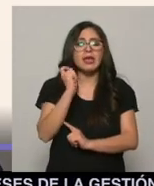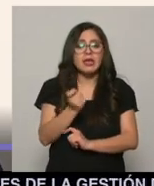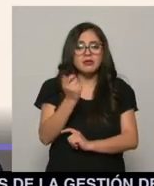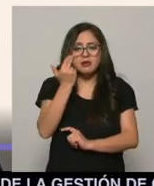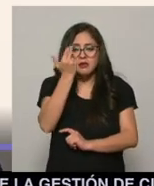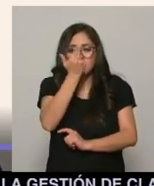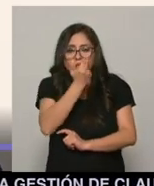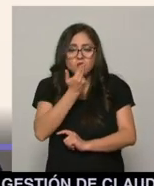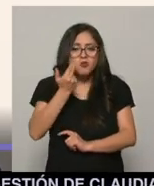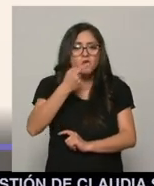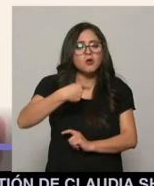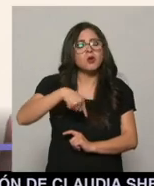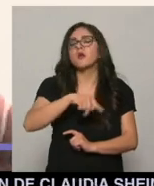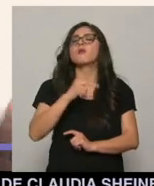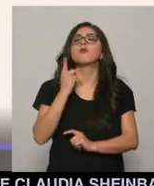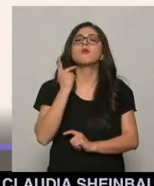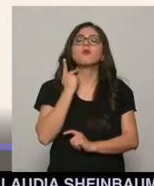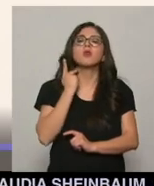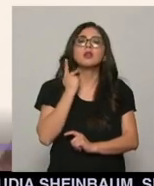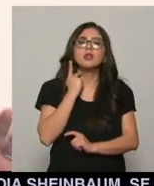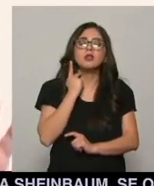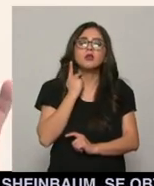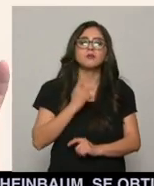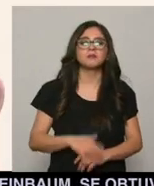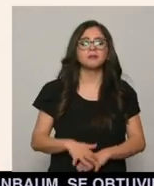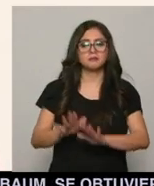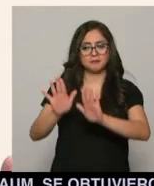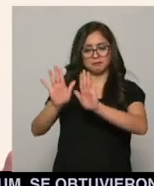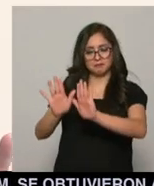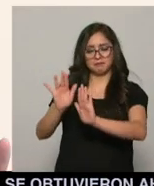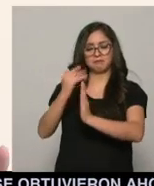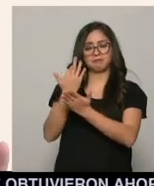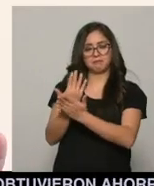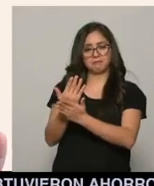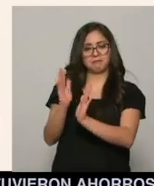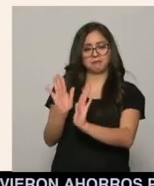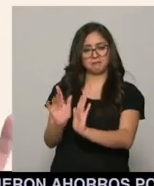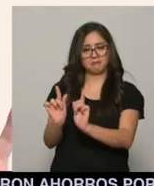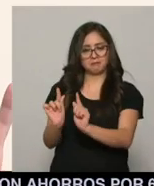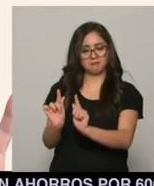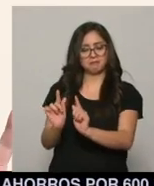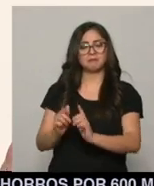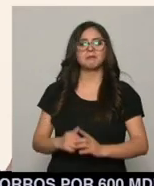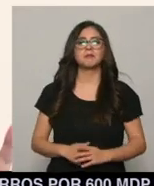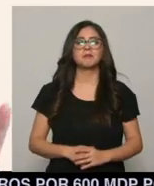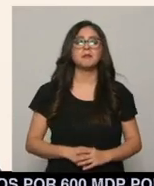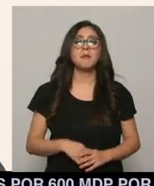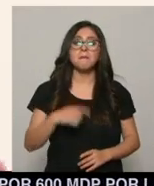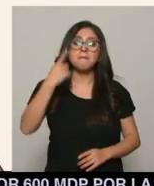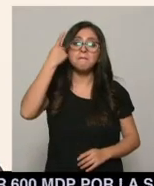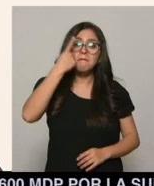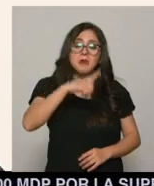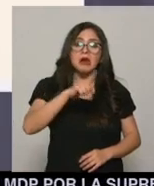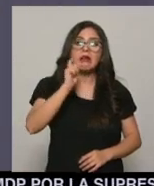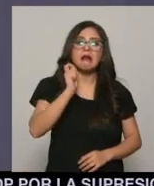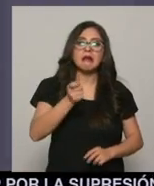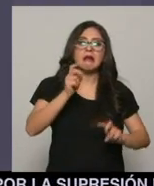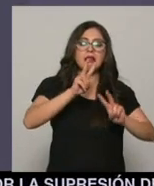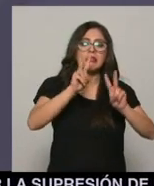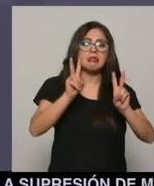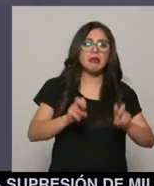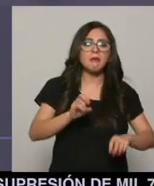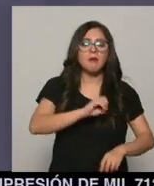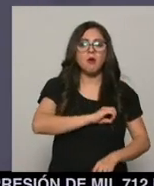bien, para discursos, es la sociedad civil que se está movilizando, para discursos de odio. Está